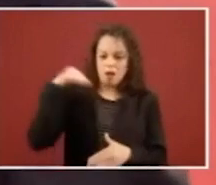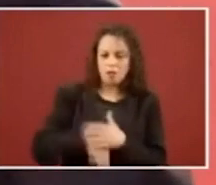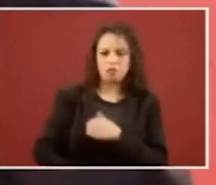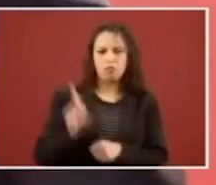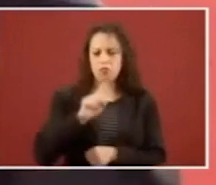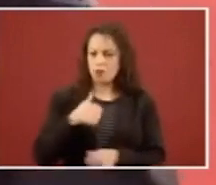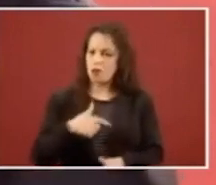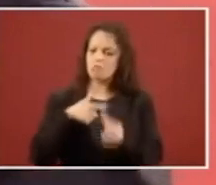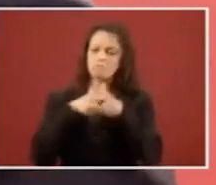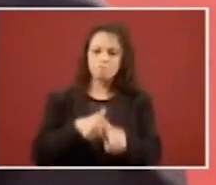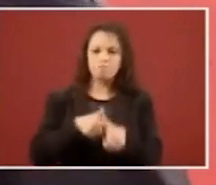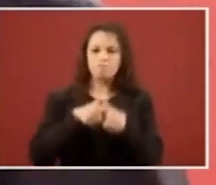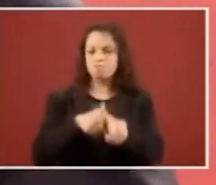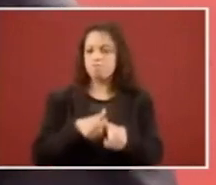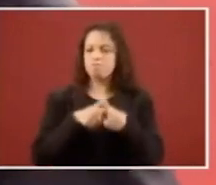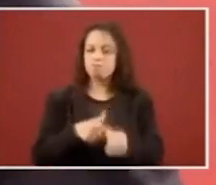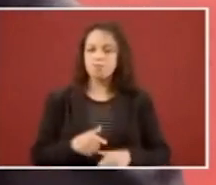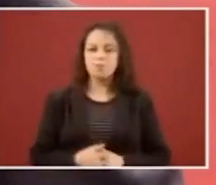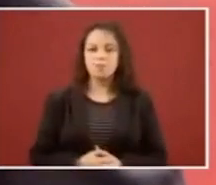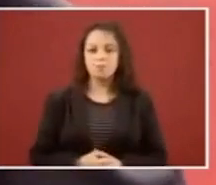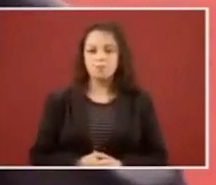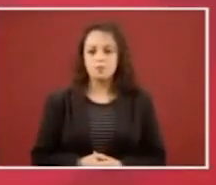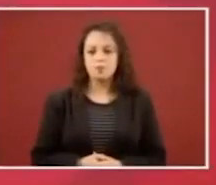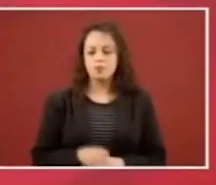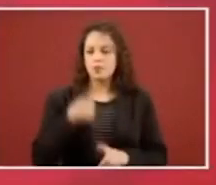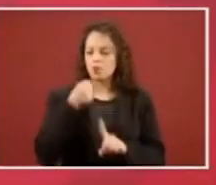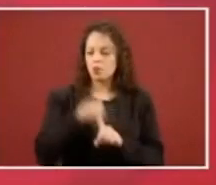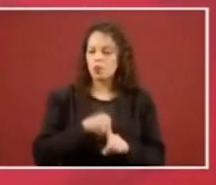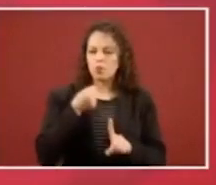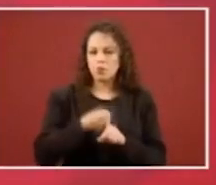Siempre los mal vistos,